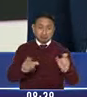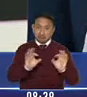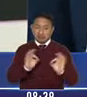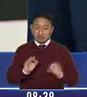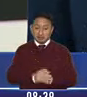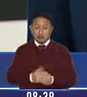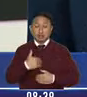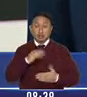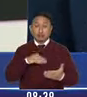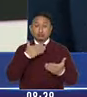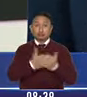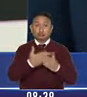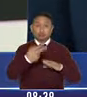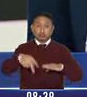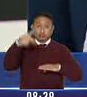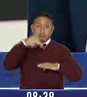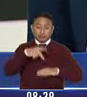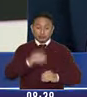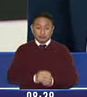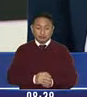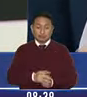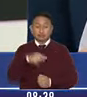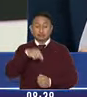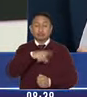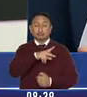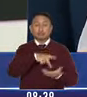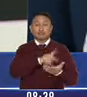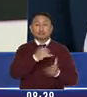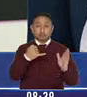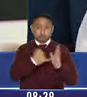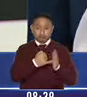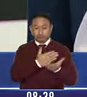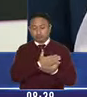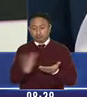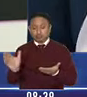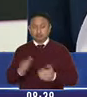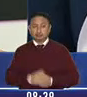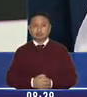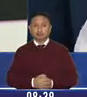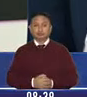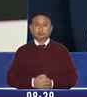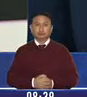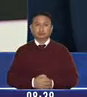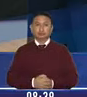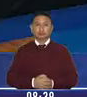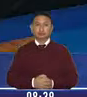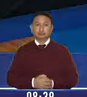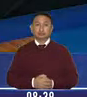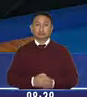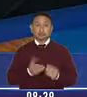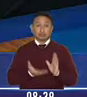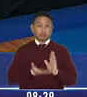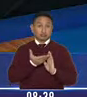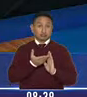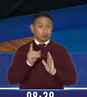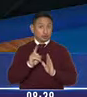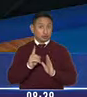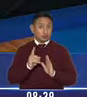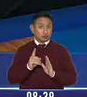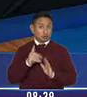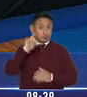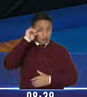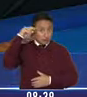cuando yo llegue a la prefectura de Pichincha, vamos a derrogar esta ordenanza y eliminar esta tasa. No vamos a incrementar peaje, porque